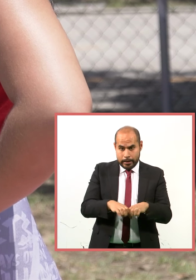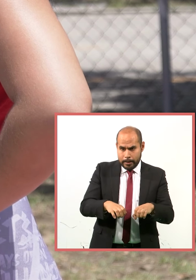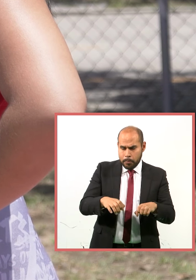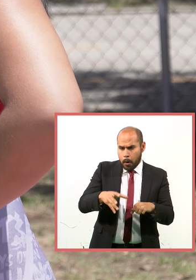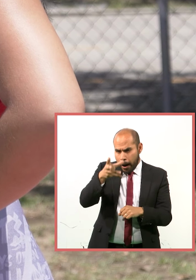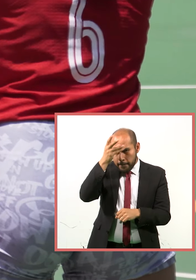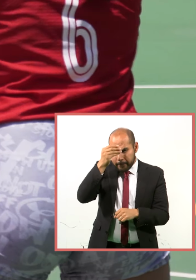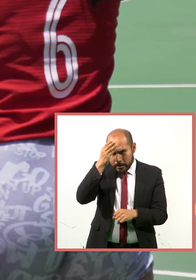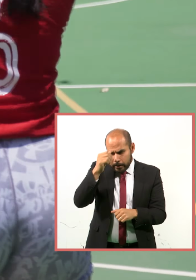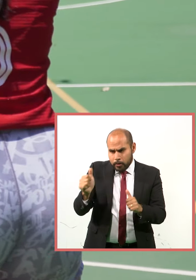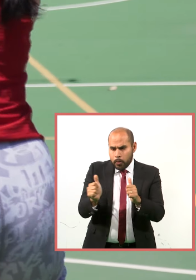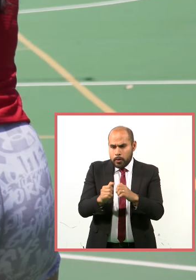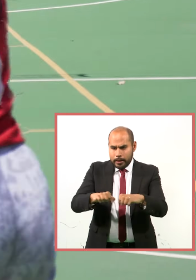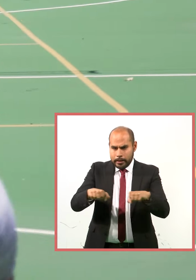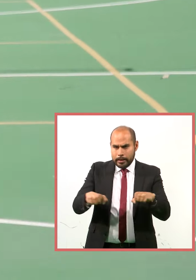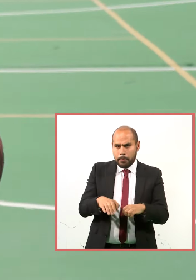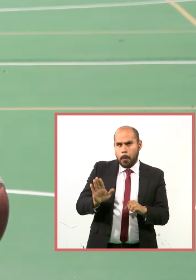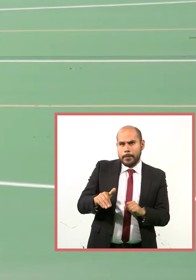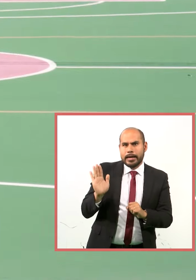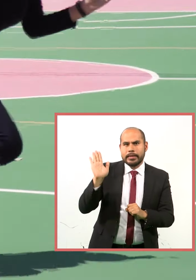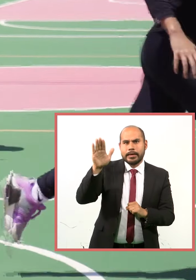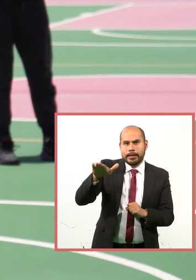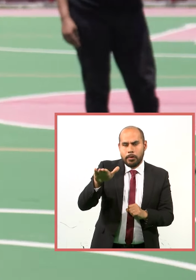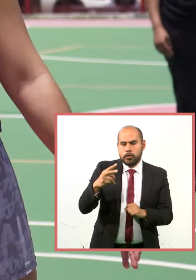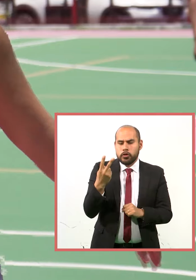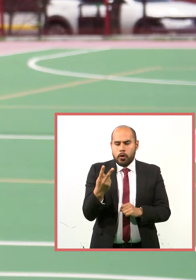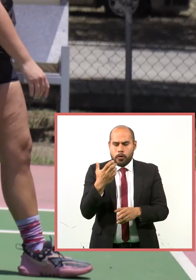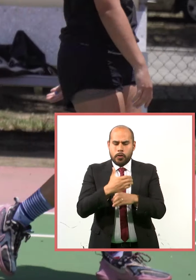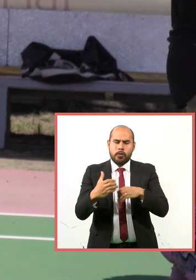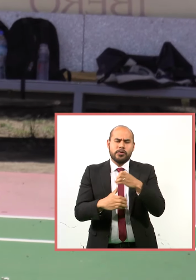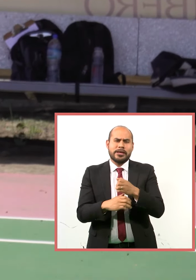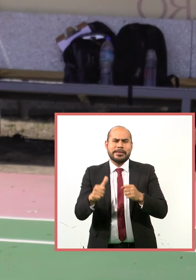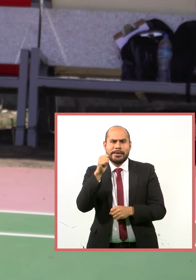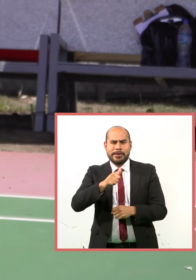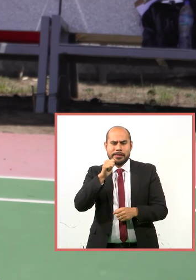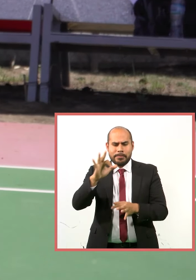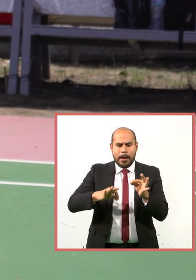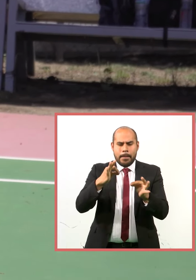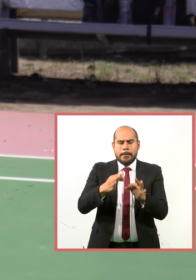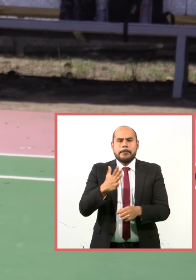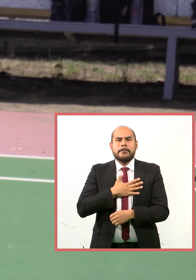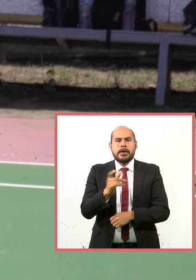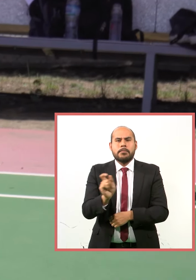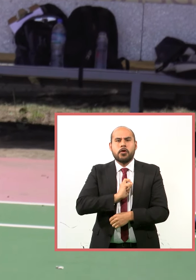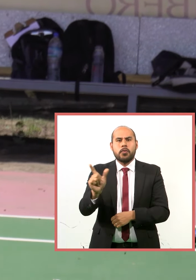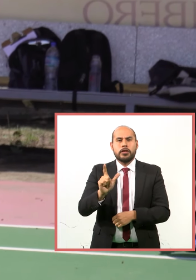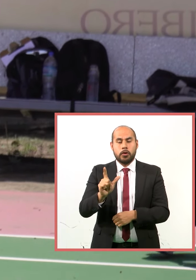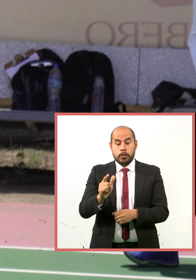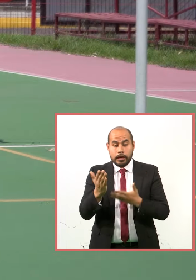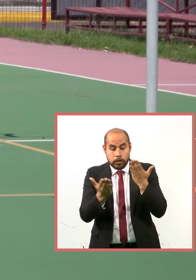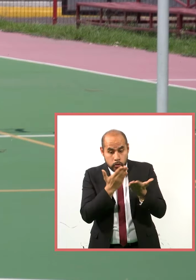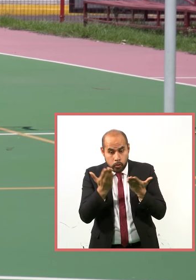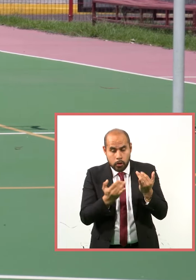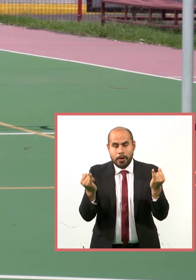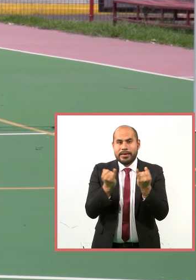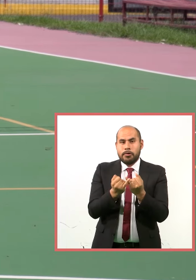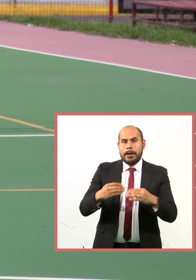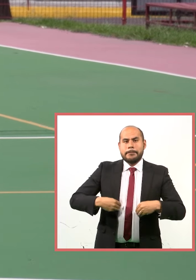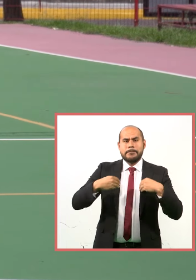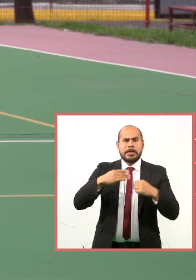en equipo que he logrado aprender en los equipos de básquetbol son dos cosas que siempre voy a poder aplicar para mi profesión en